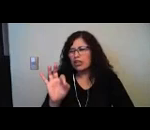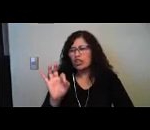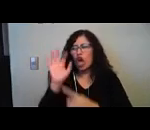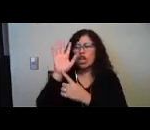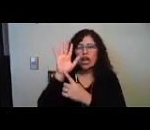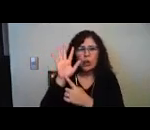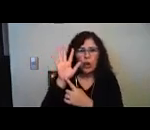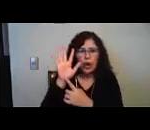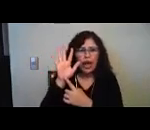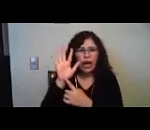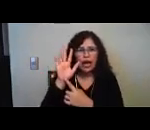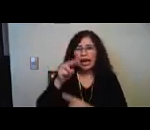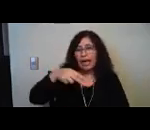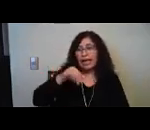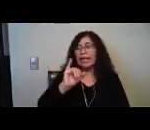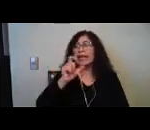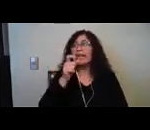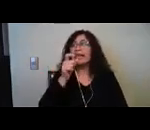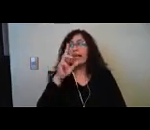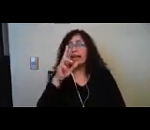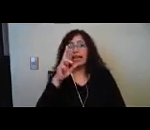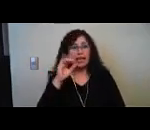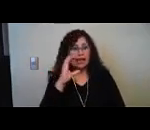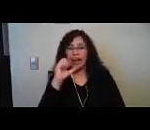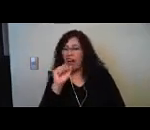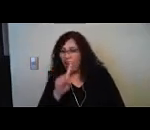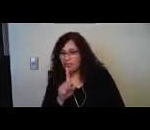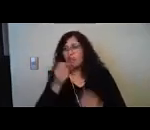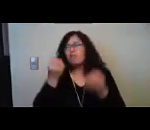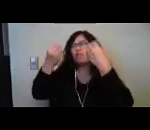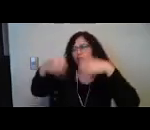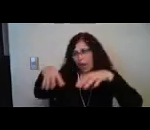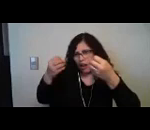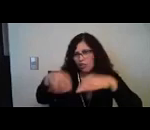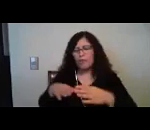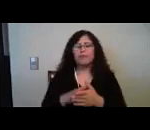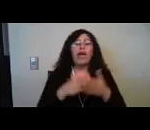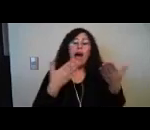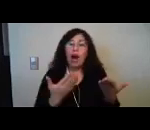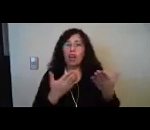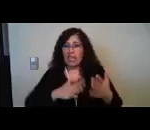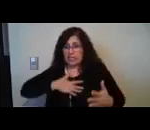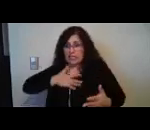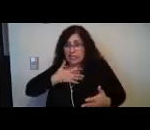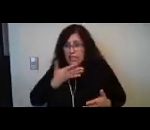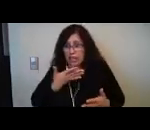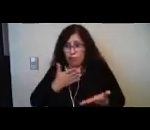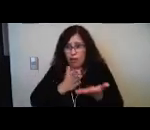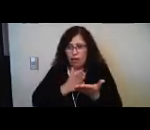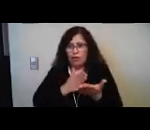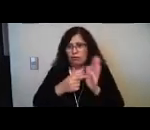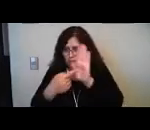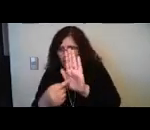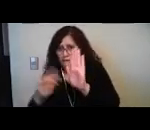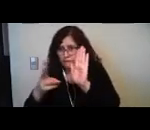negra, ¿de acuerdo? Entonces, los síntomas aparecen cuando ya quedan prácticamente menos de